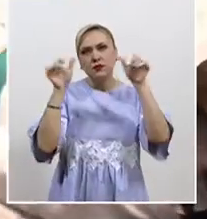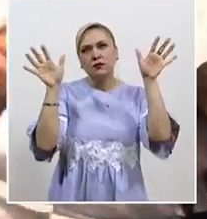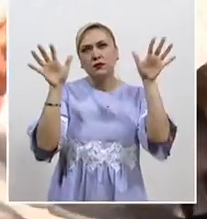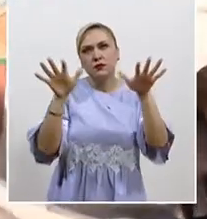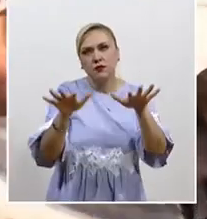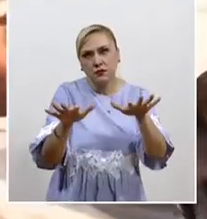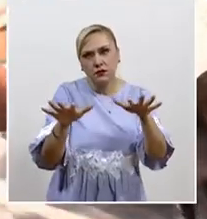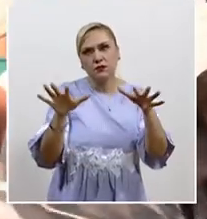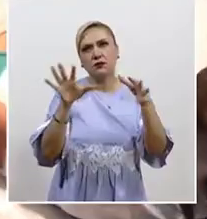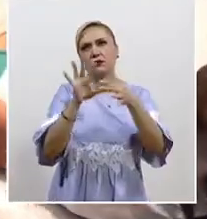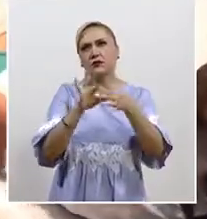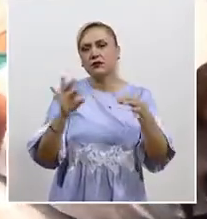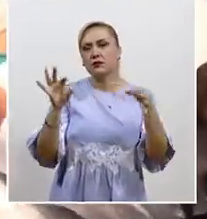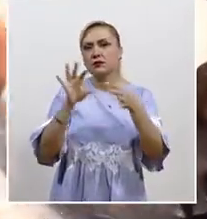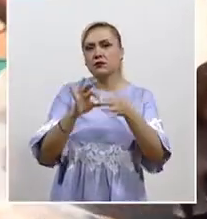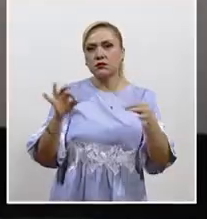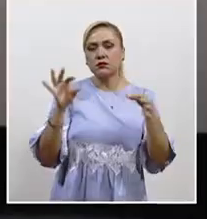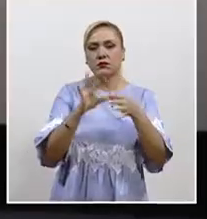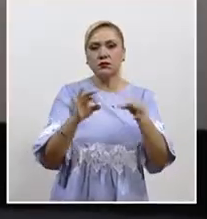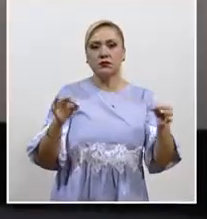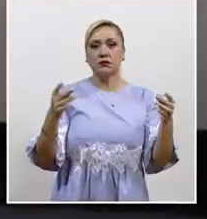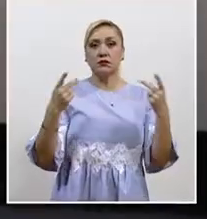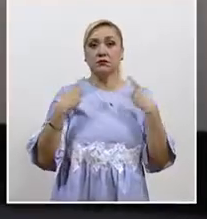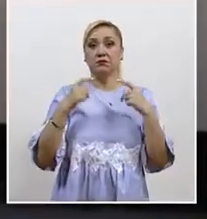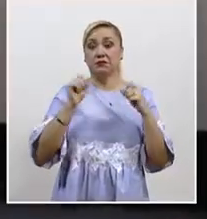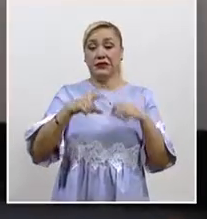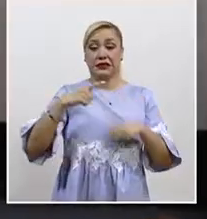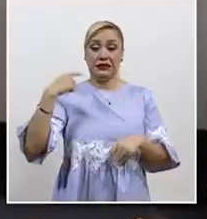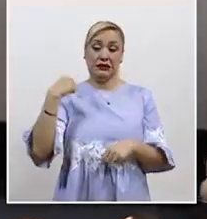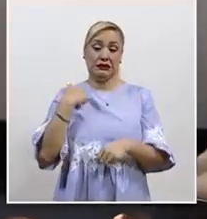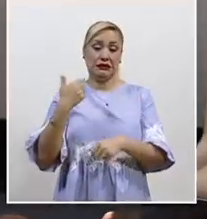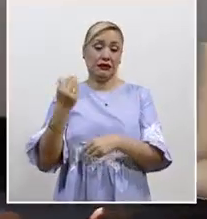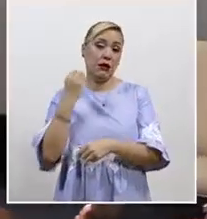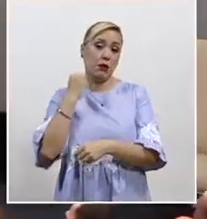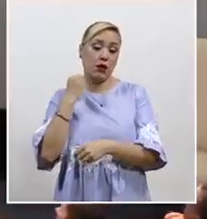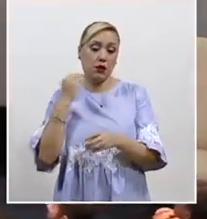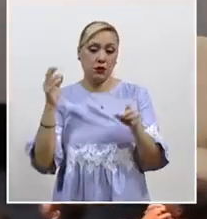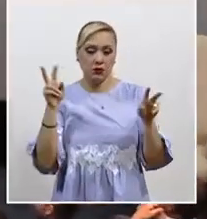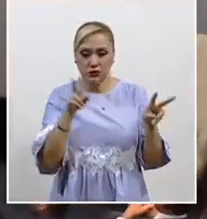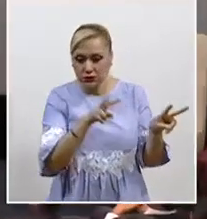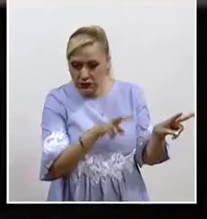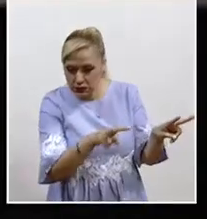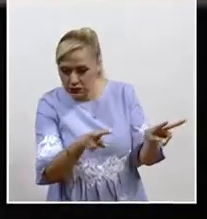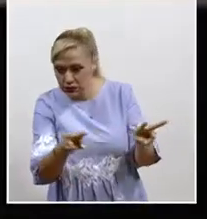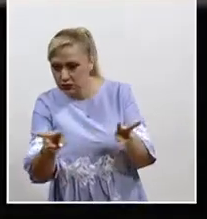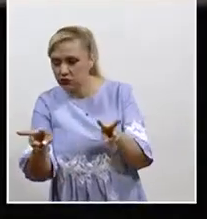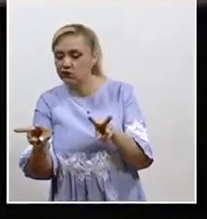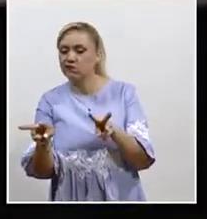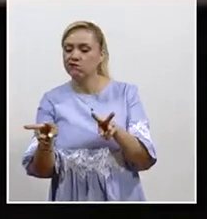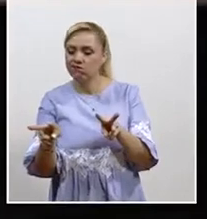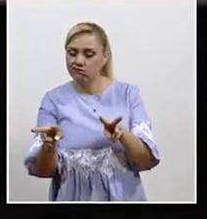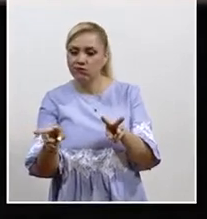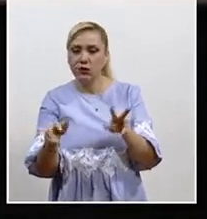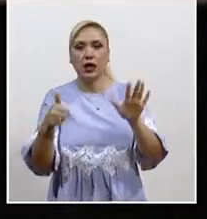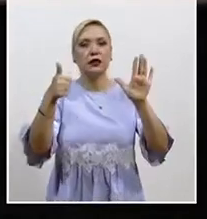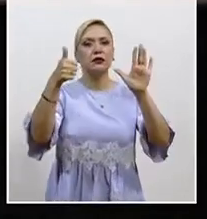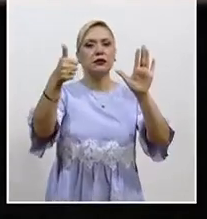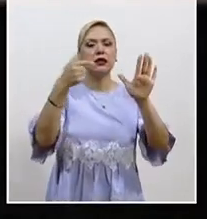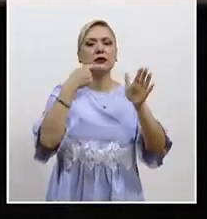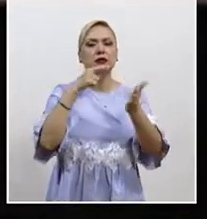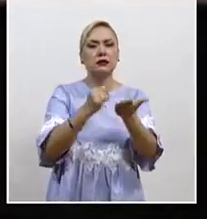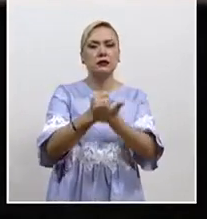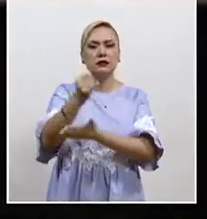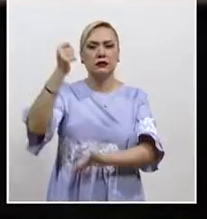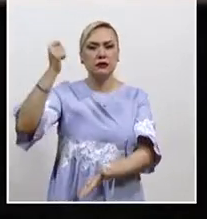planteamientos de las personas asistentes el doctor miguel carbonell presentó seis casos resueltos por los juzgados de distrito y tribunales